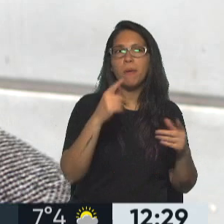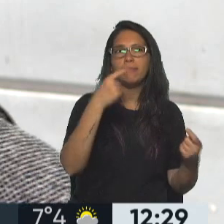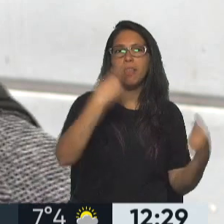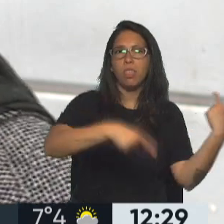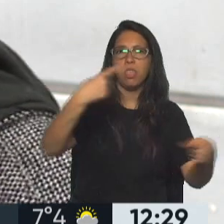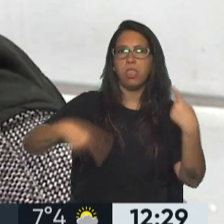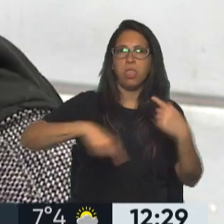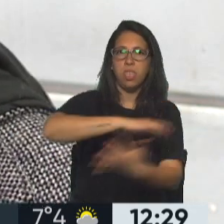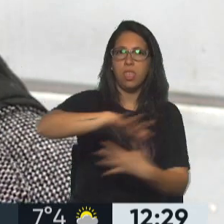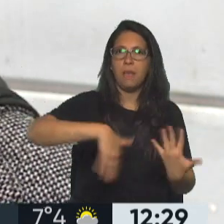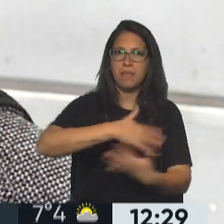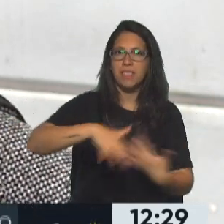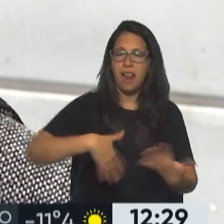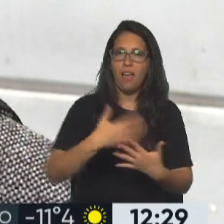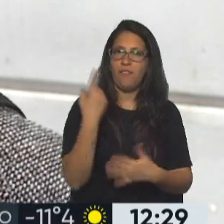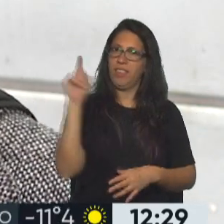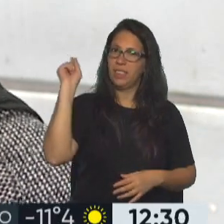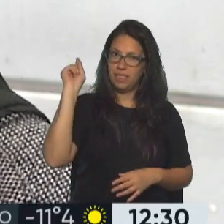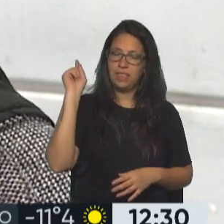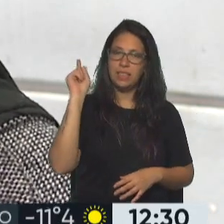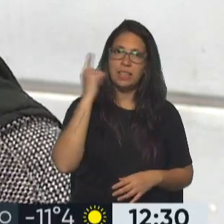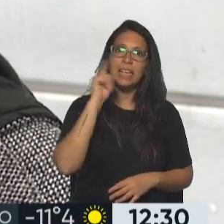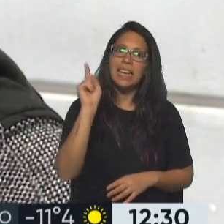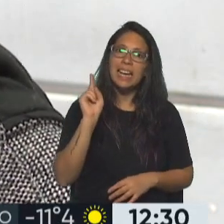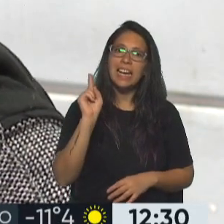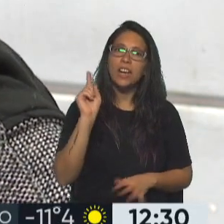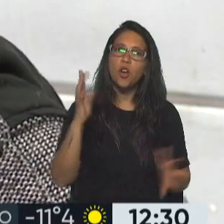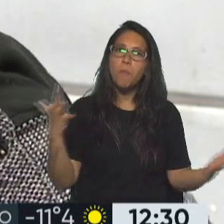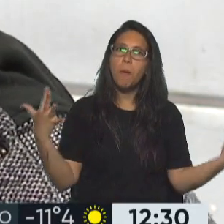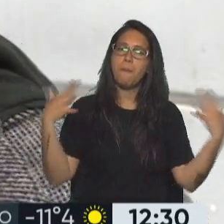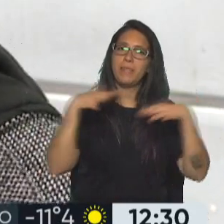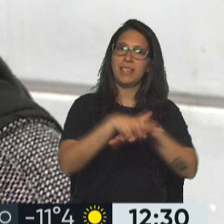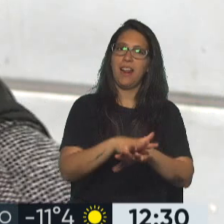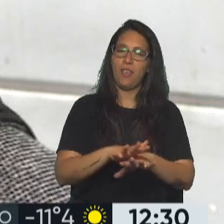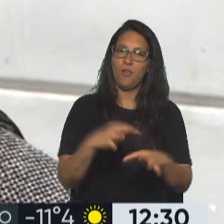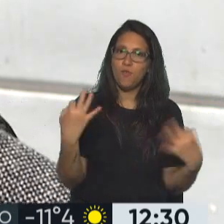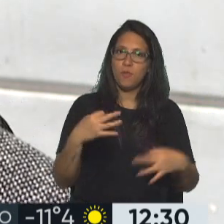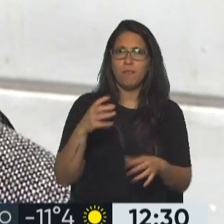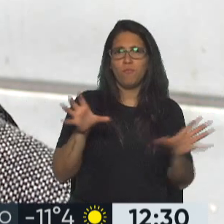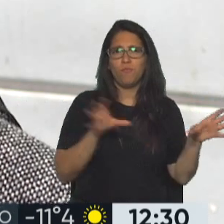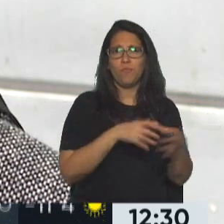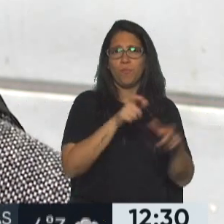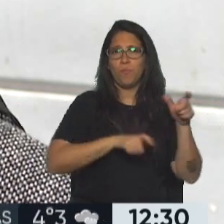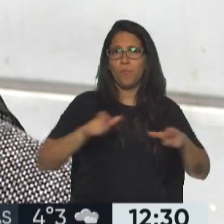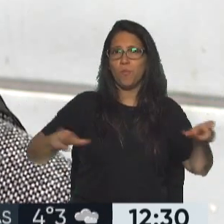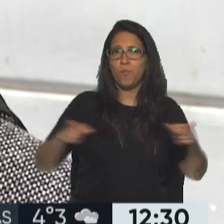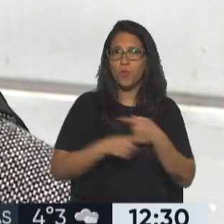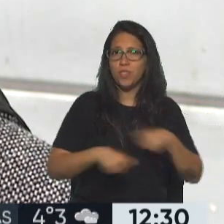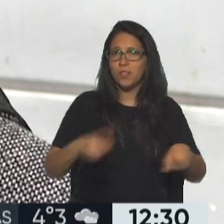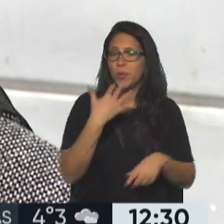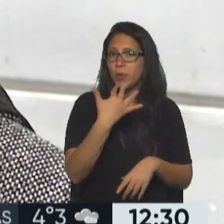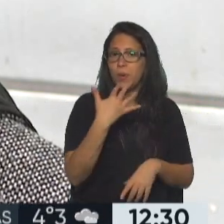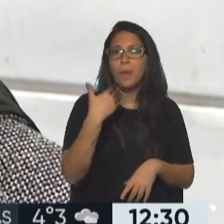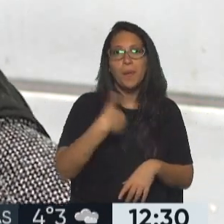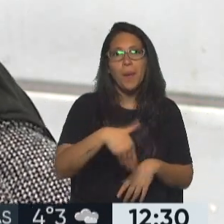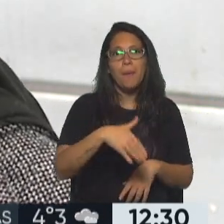versátil, ecléctico el show, pero creo que estaba muy bien fusionado. Los músicos son increíbles, así que va a haber un